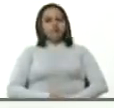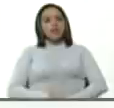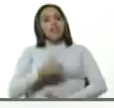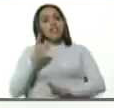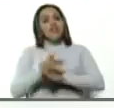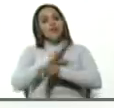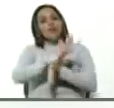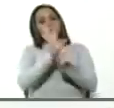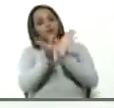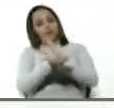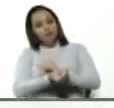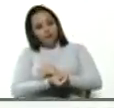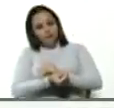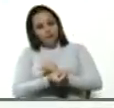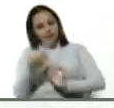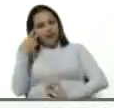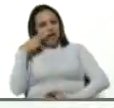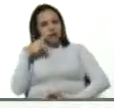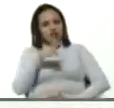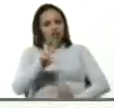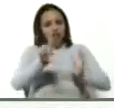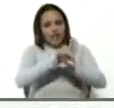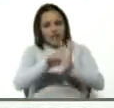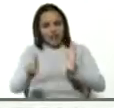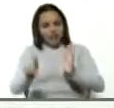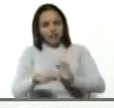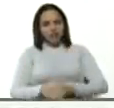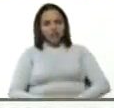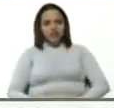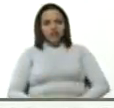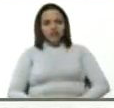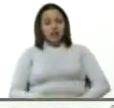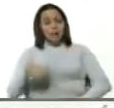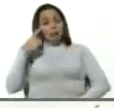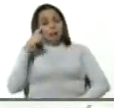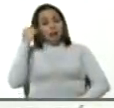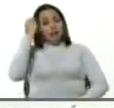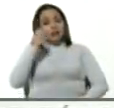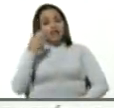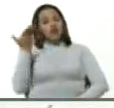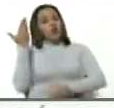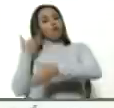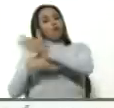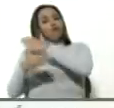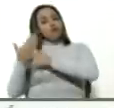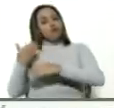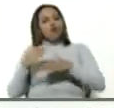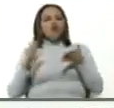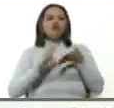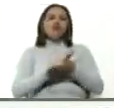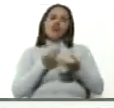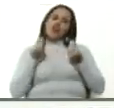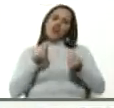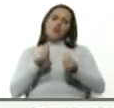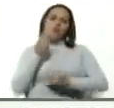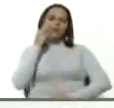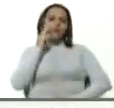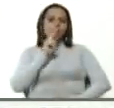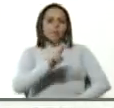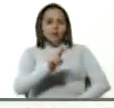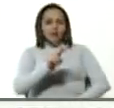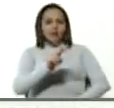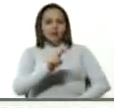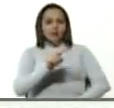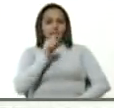reformar esta percepción, tal vez antigua, de cómo son vistas